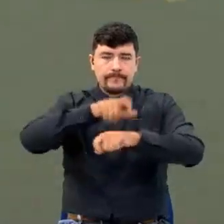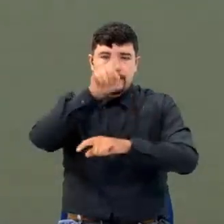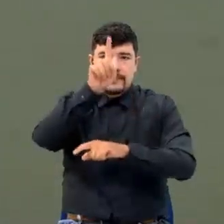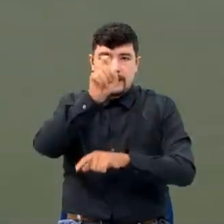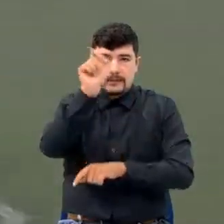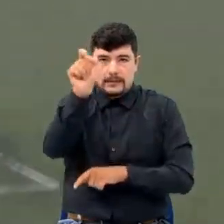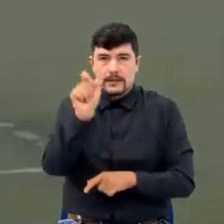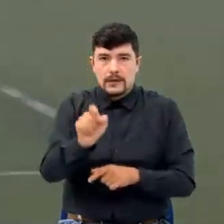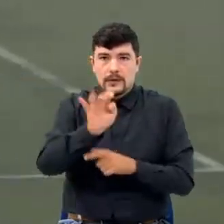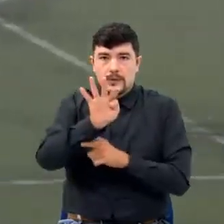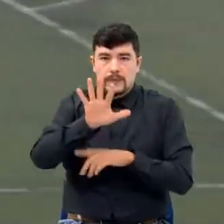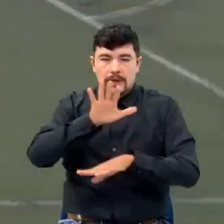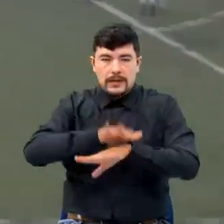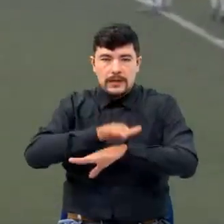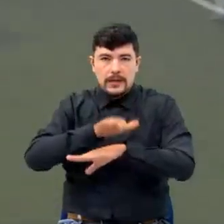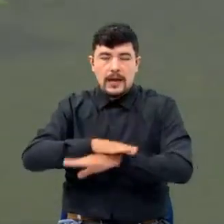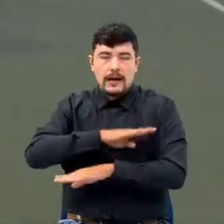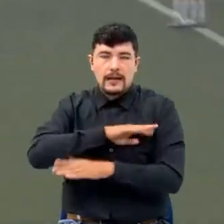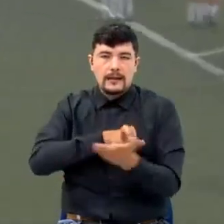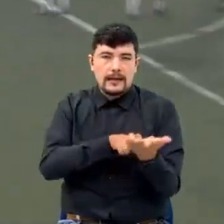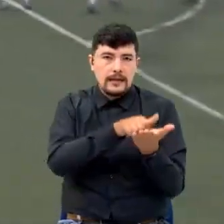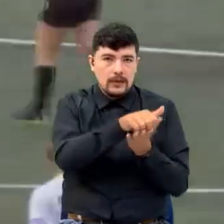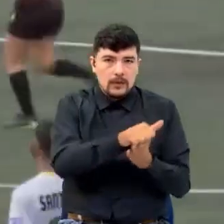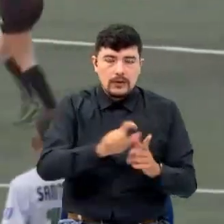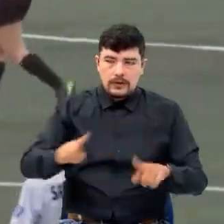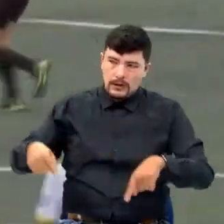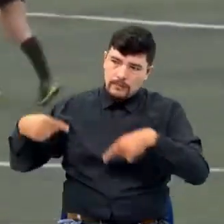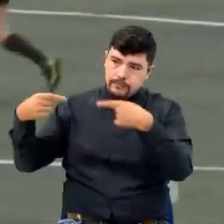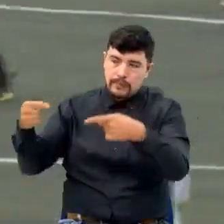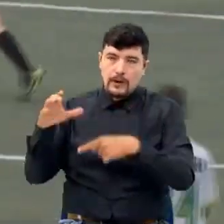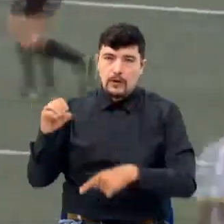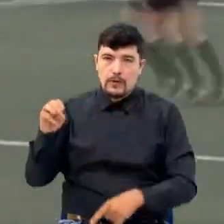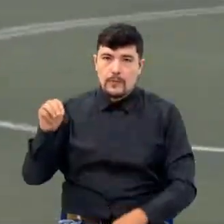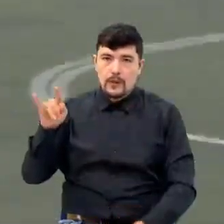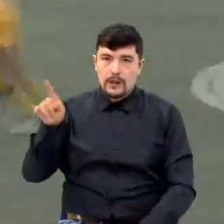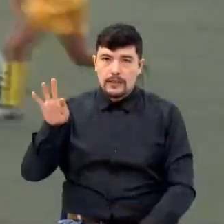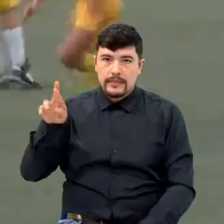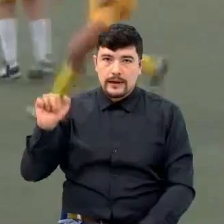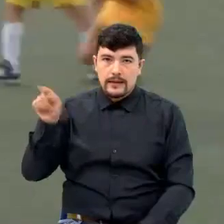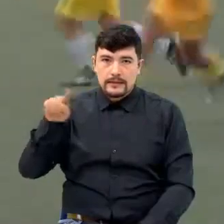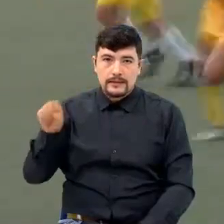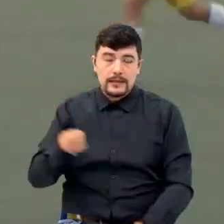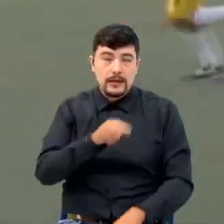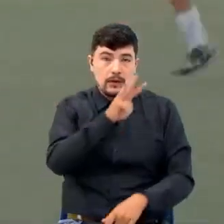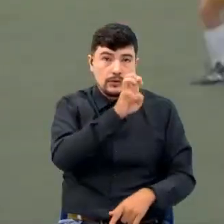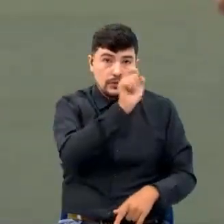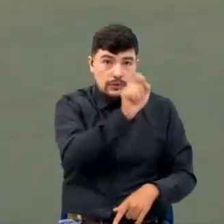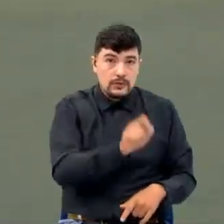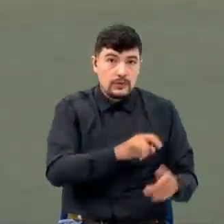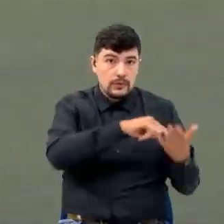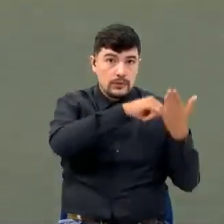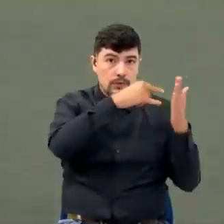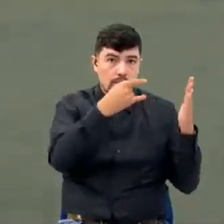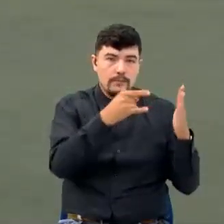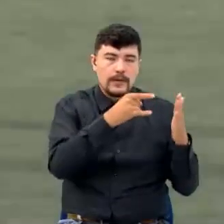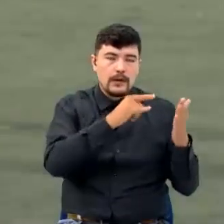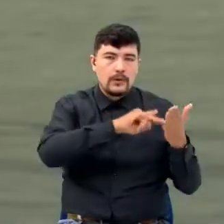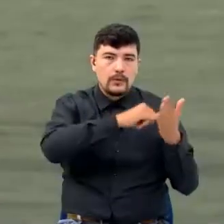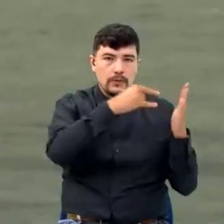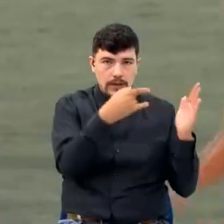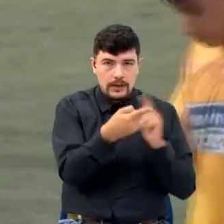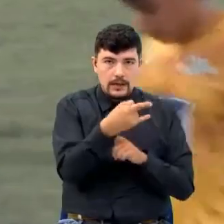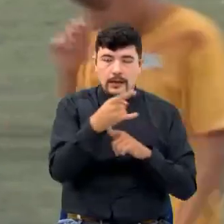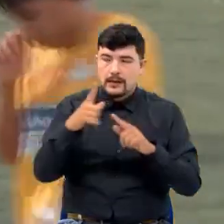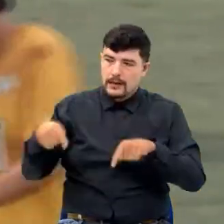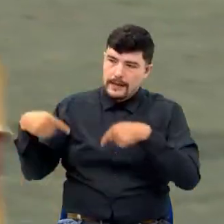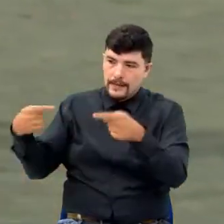6:45 de la tarde, Alcaldía de Girón versus Como Ultrasan, 8:45 de la noche, la UTS frente a la Selección